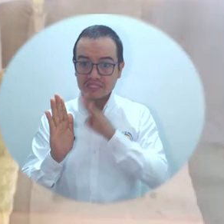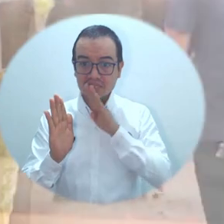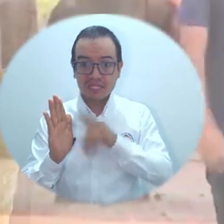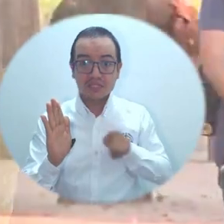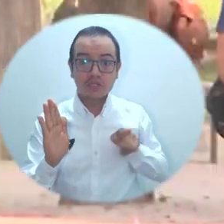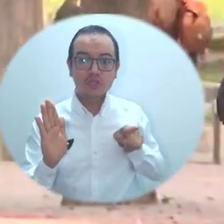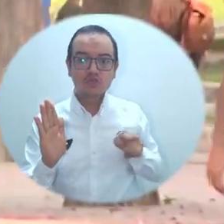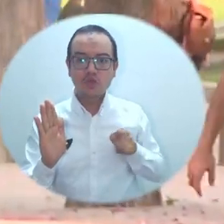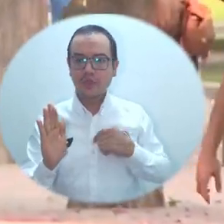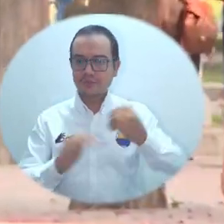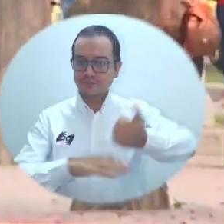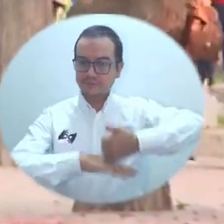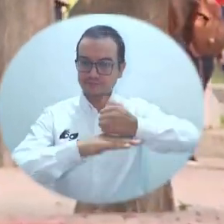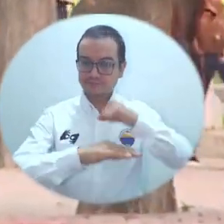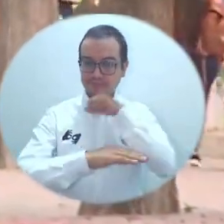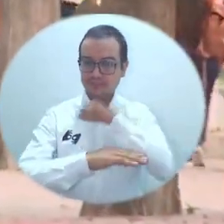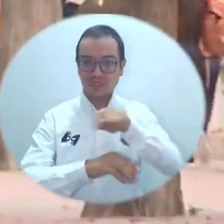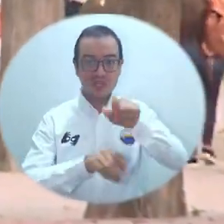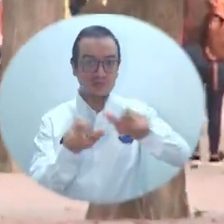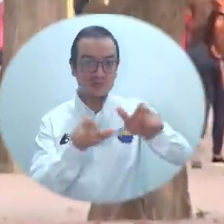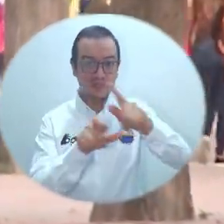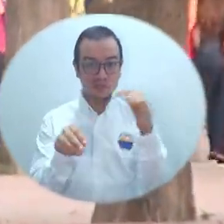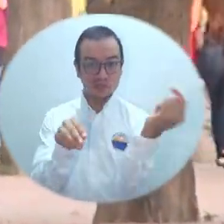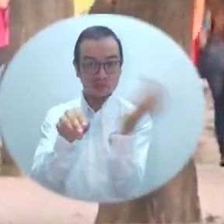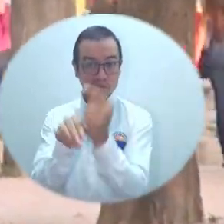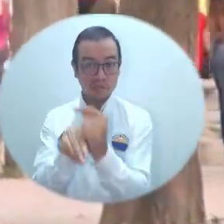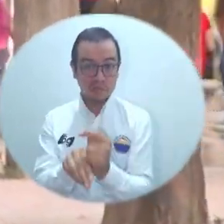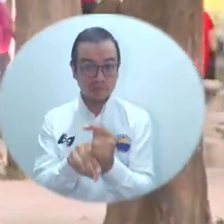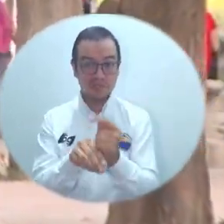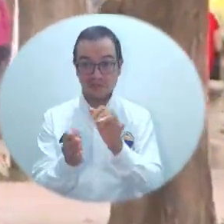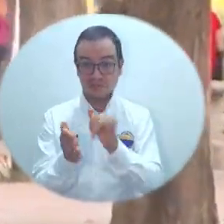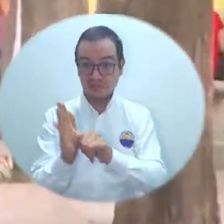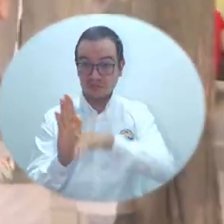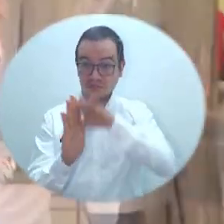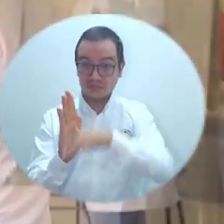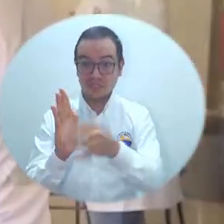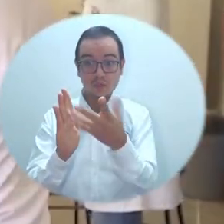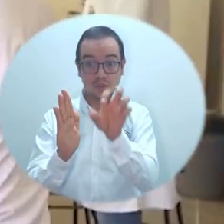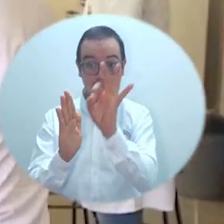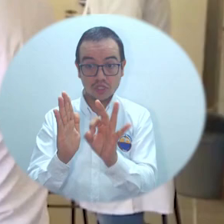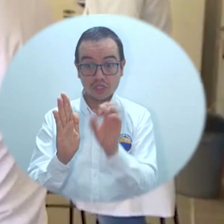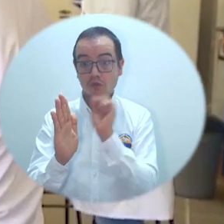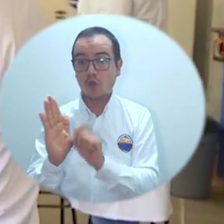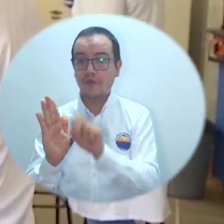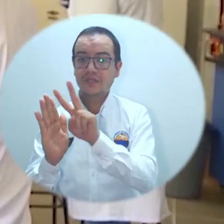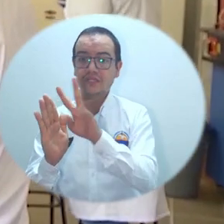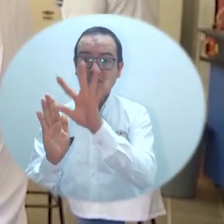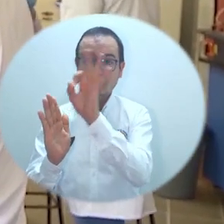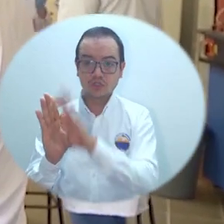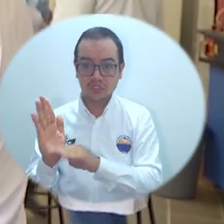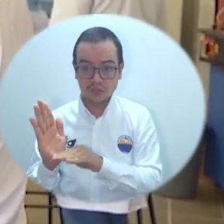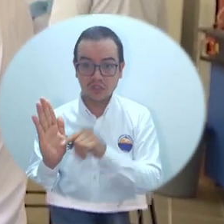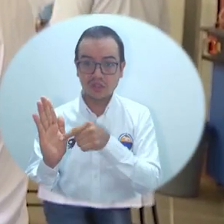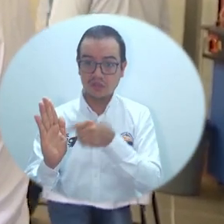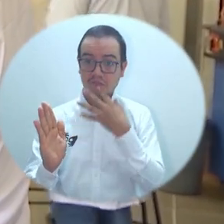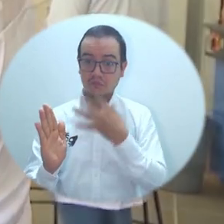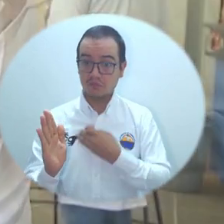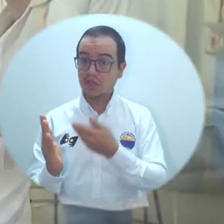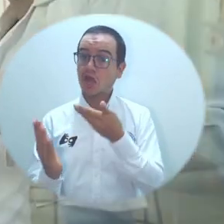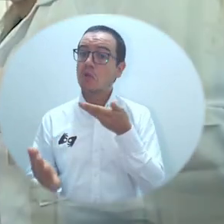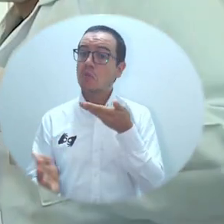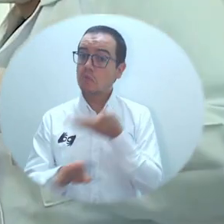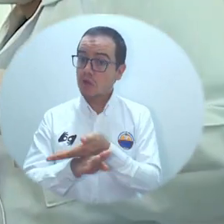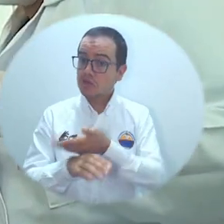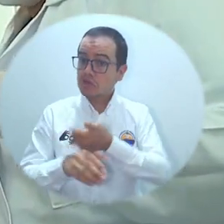Pablo Vera de apoyar el 50% de las matrículas y 25% en las matrículas de posgrado. Una propuesta viable, una